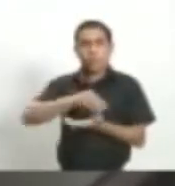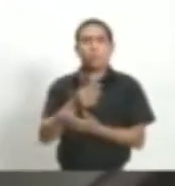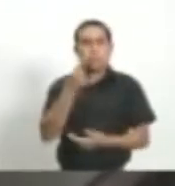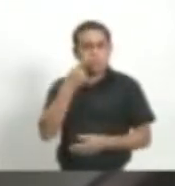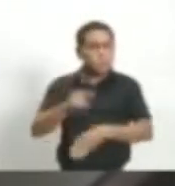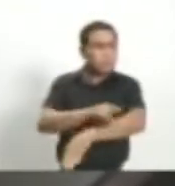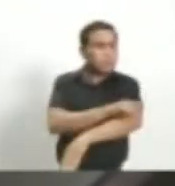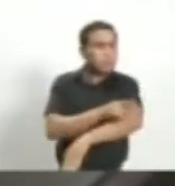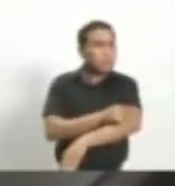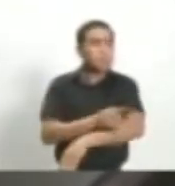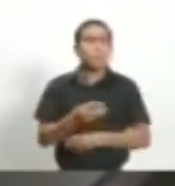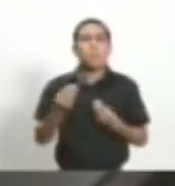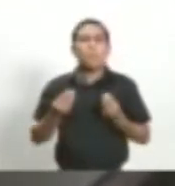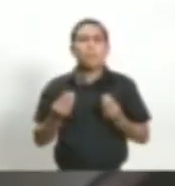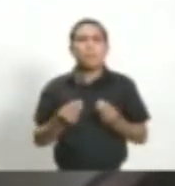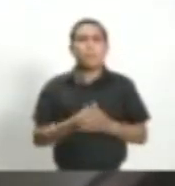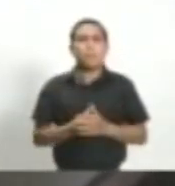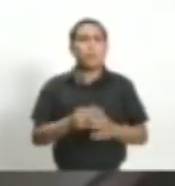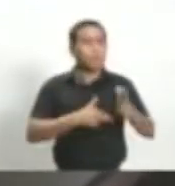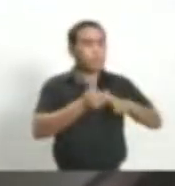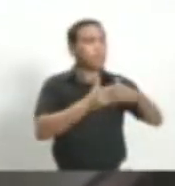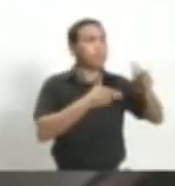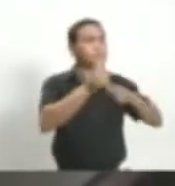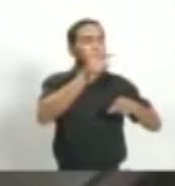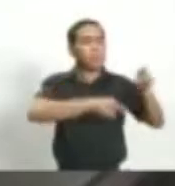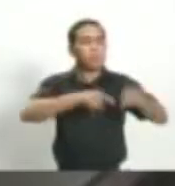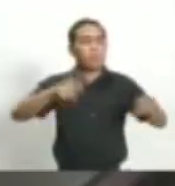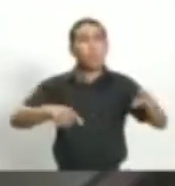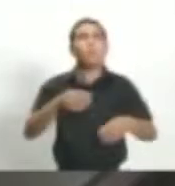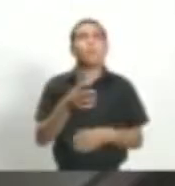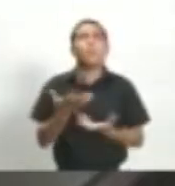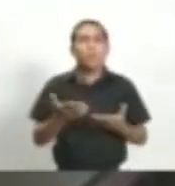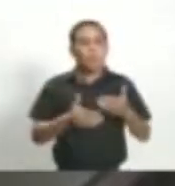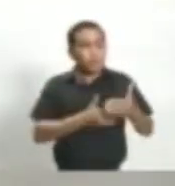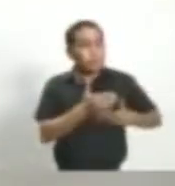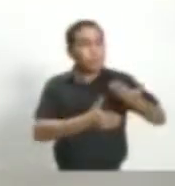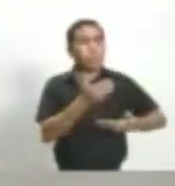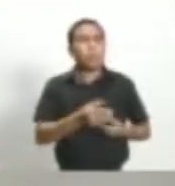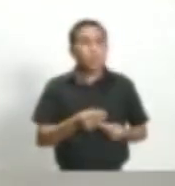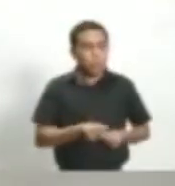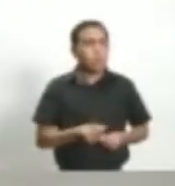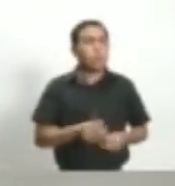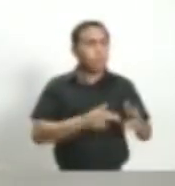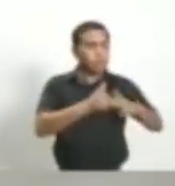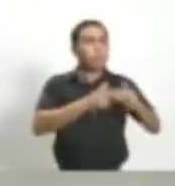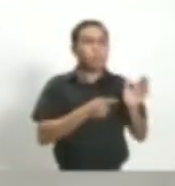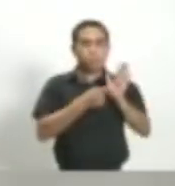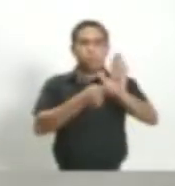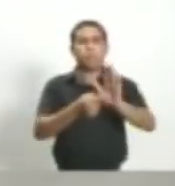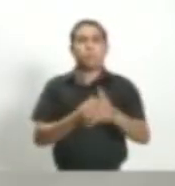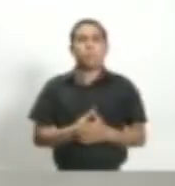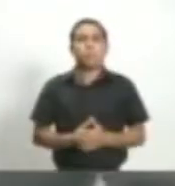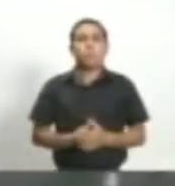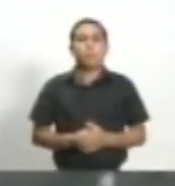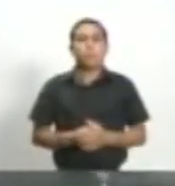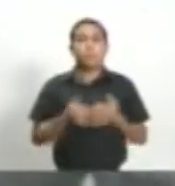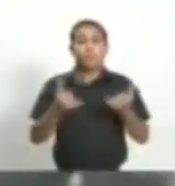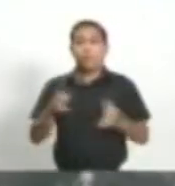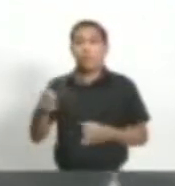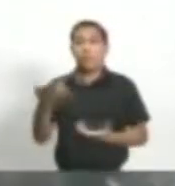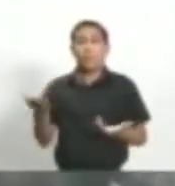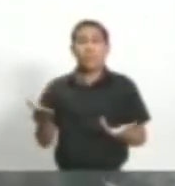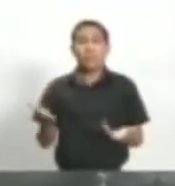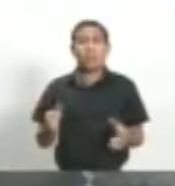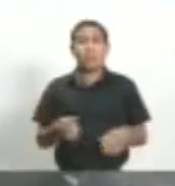situaciones que se están presentando en edificios que están inclusive en proceso de entrega. Ante estas alarmantes cifras, consultamos a la Secretaría